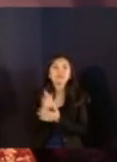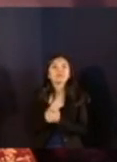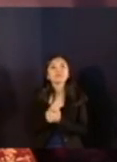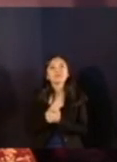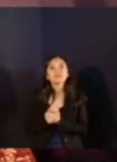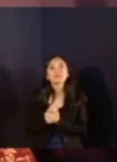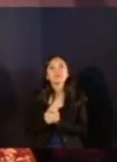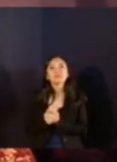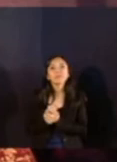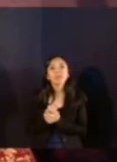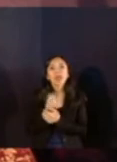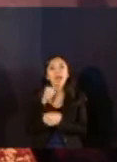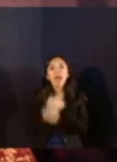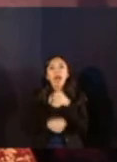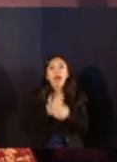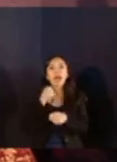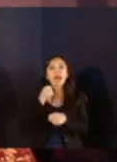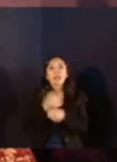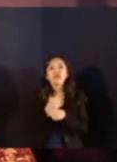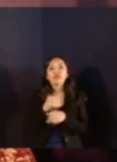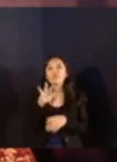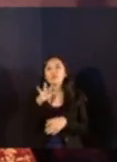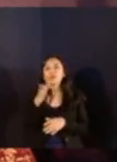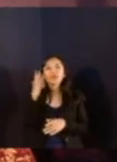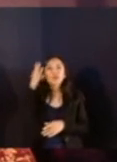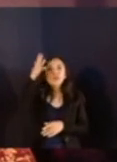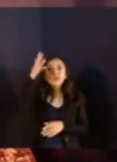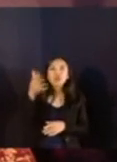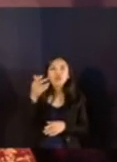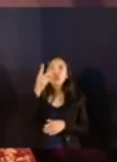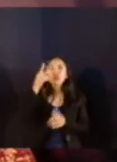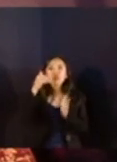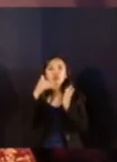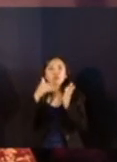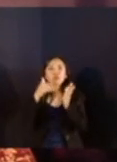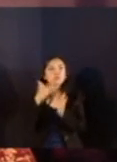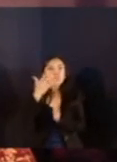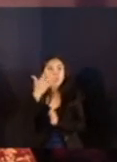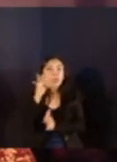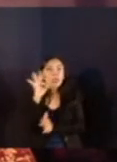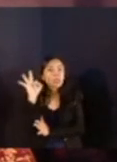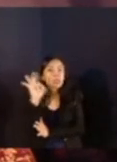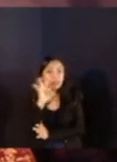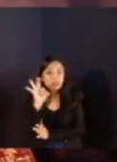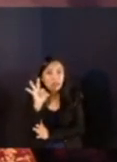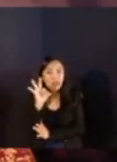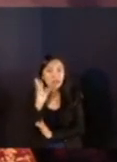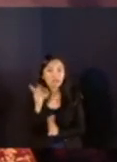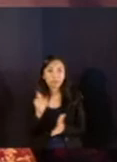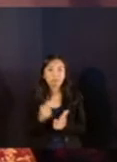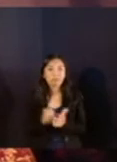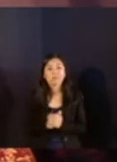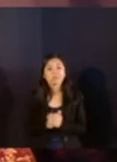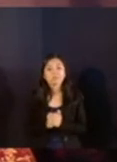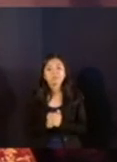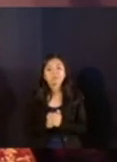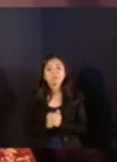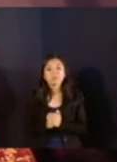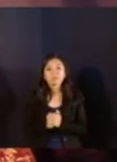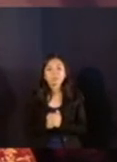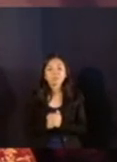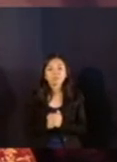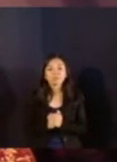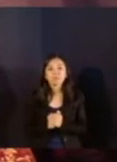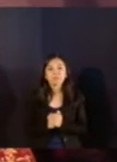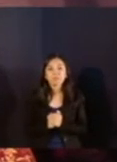hacia la mitad de este siglo XXI, hacia el 2050, más de la mitad de